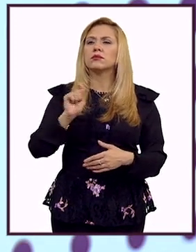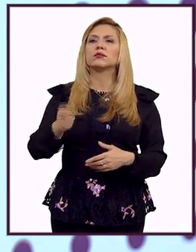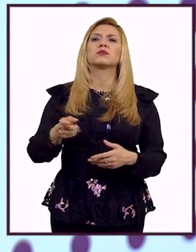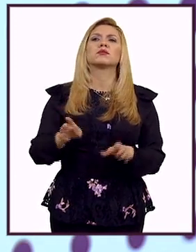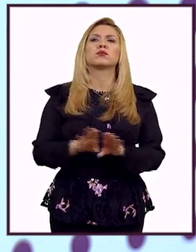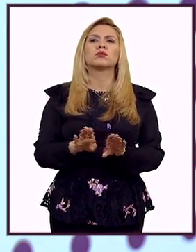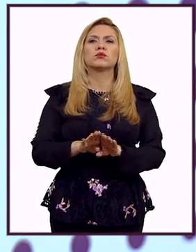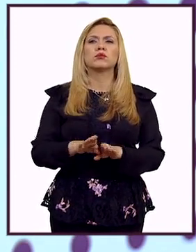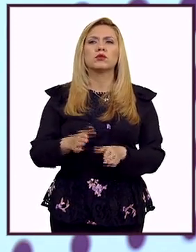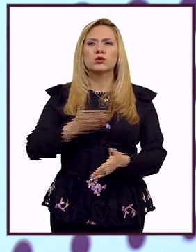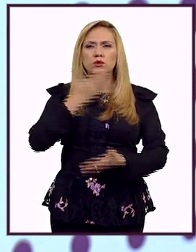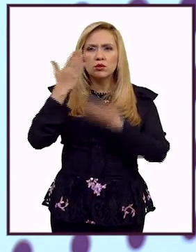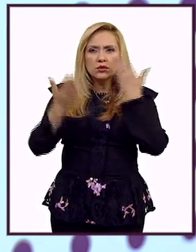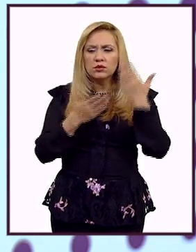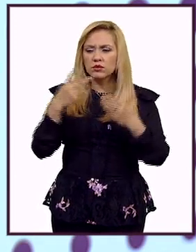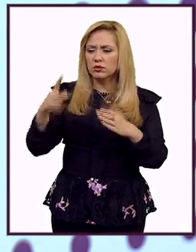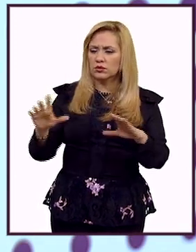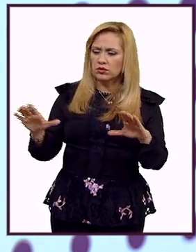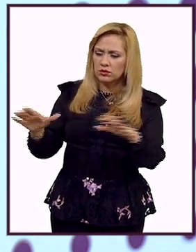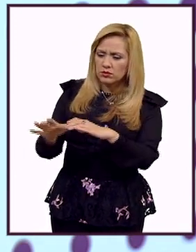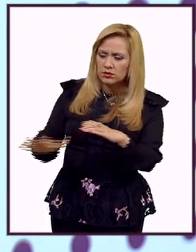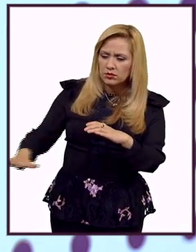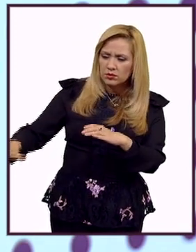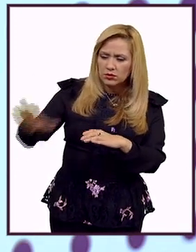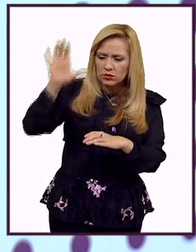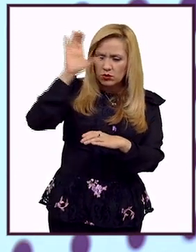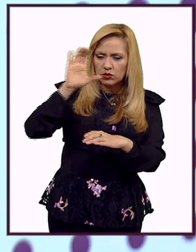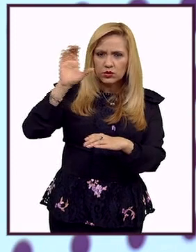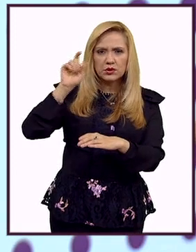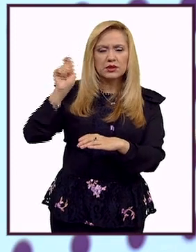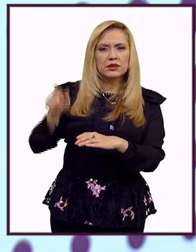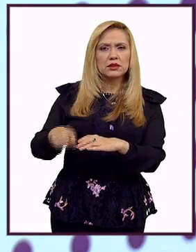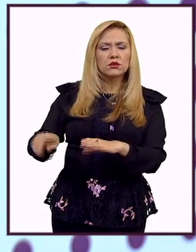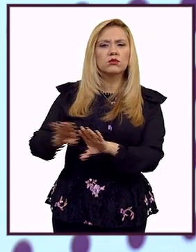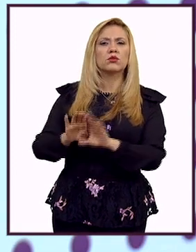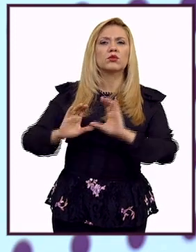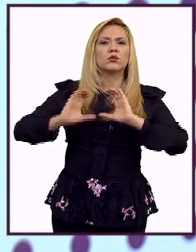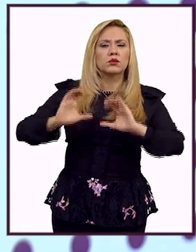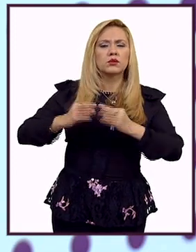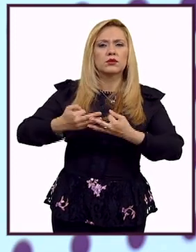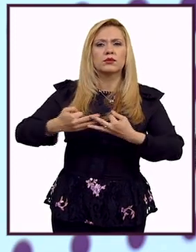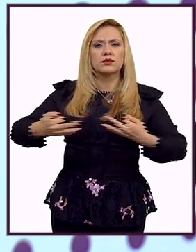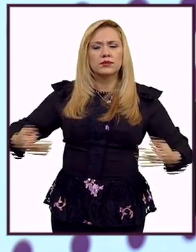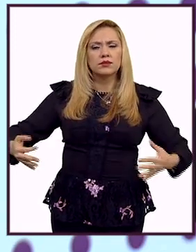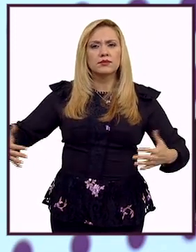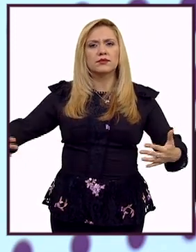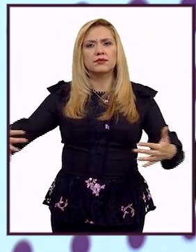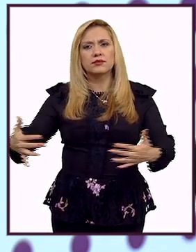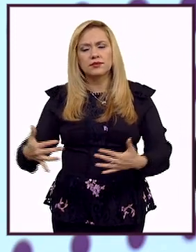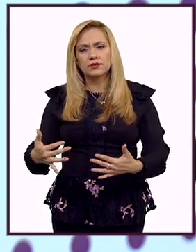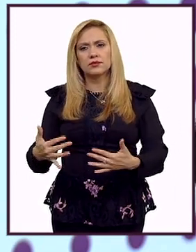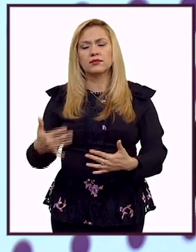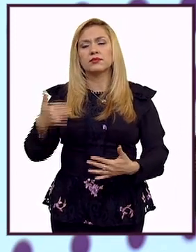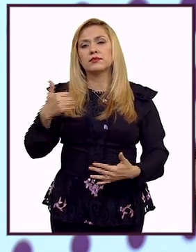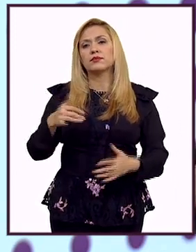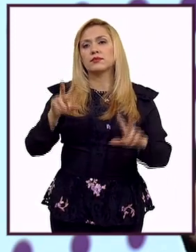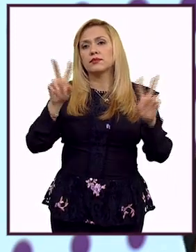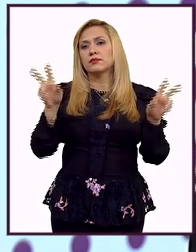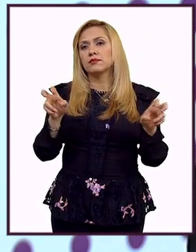también, de lo que implica, de lo que ellos hacen, de cuidado del territorio, y lo que implica en tema